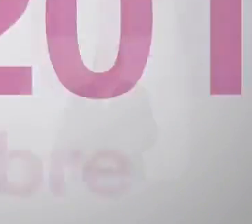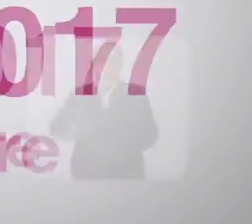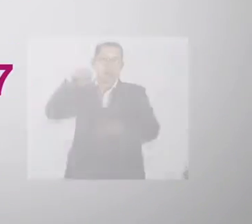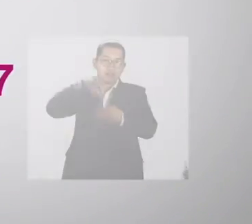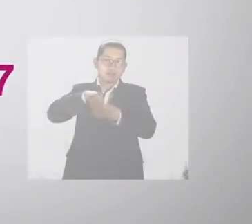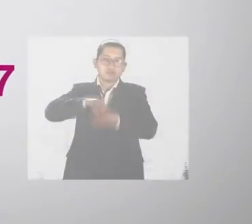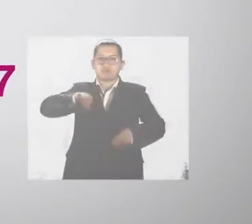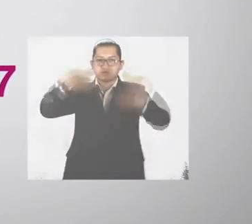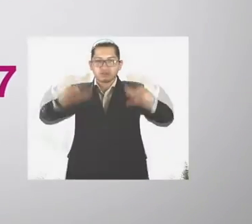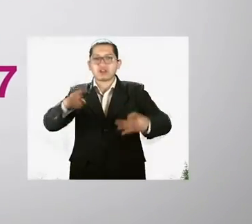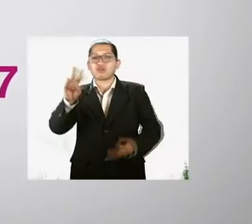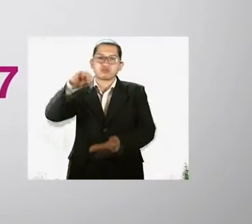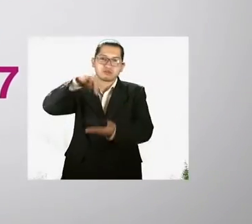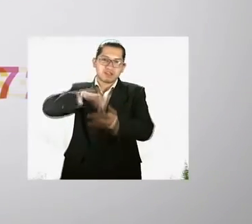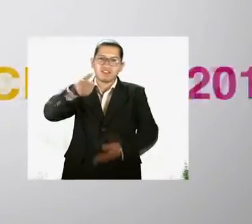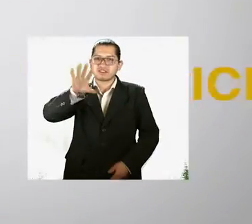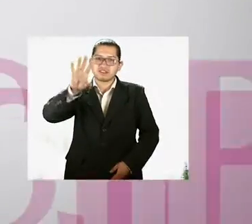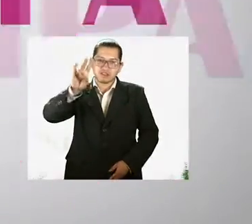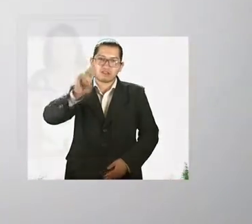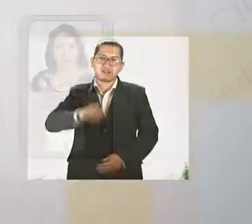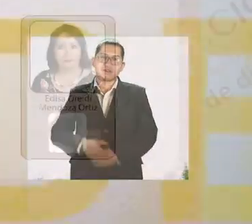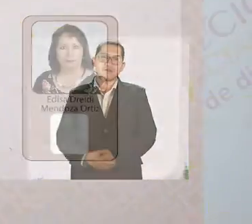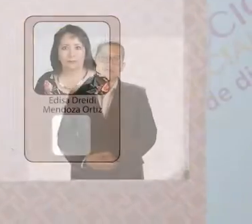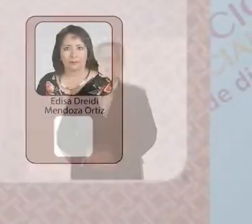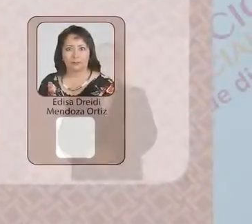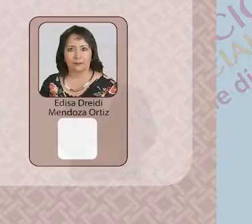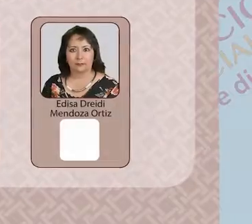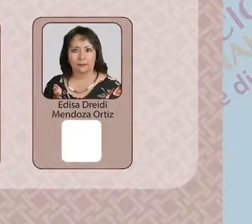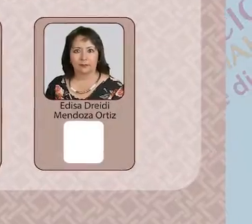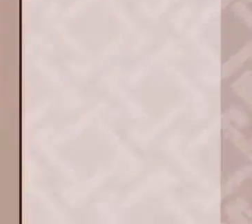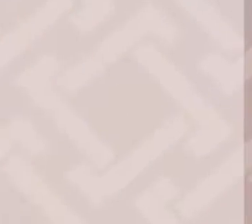Elecciones Judiciales 2017.